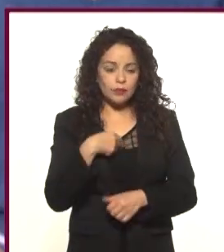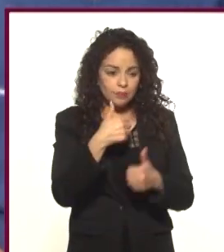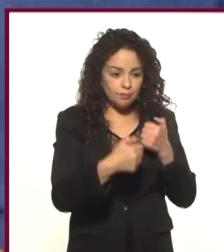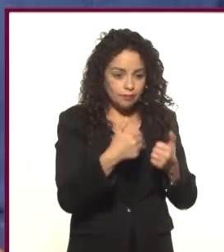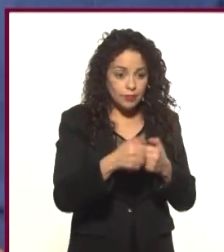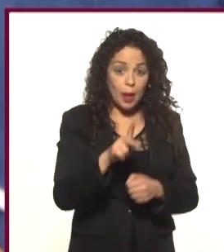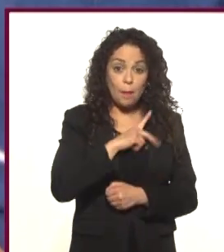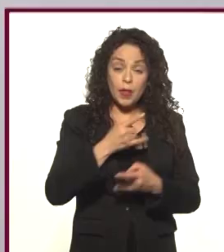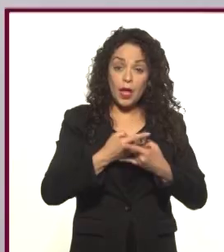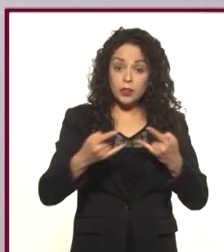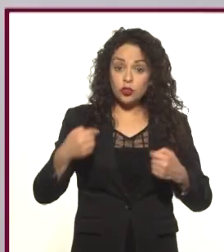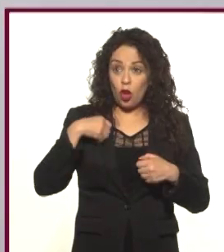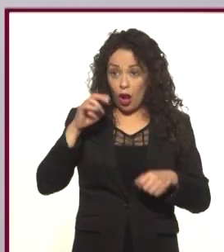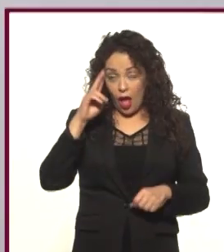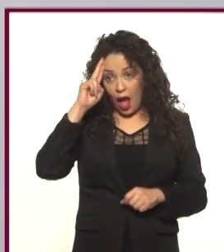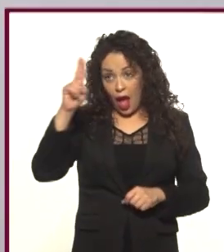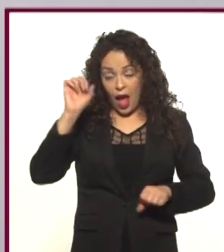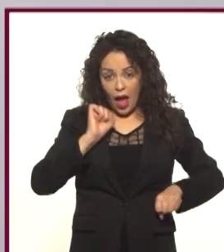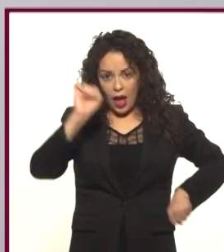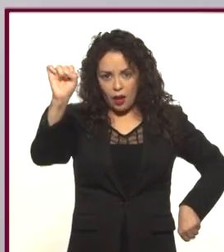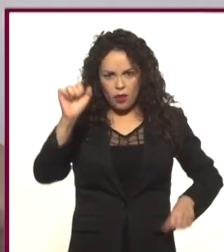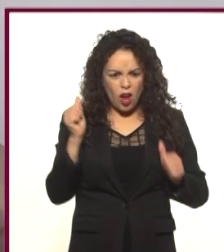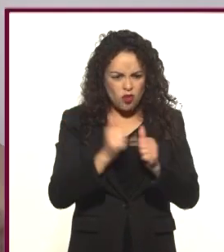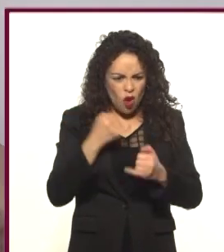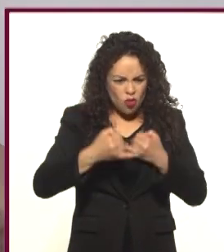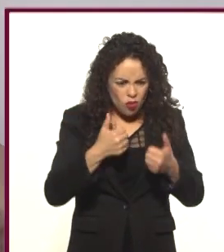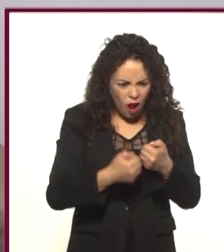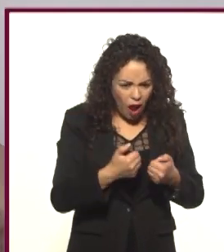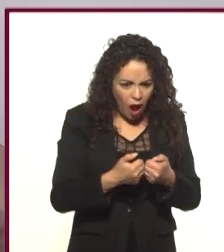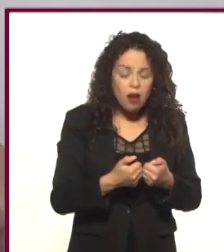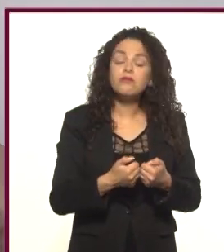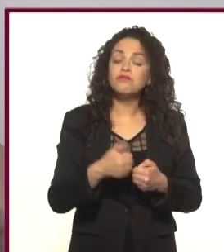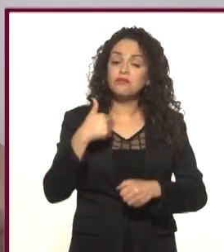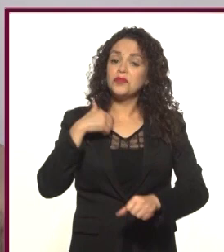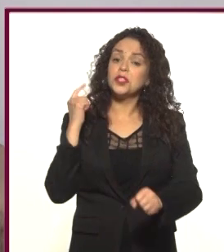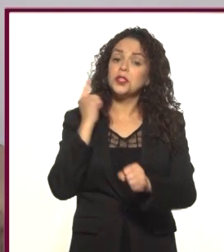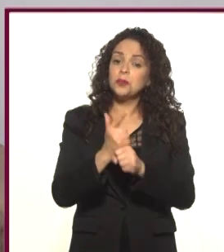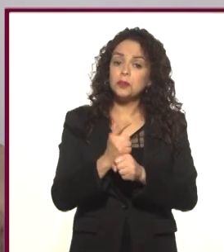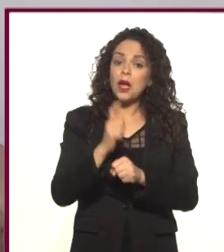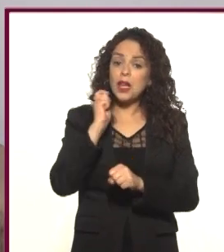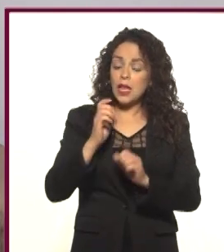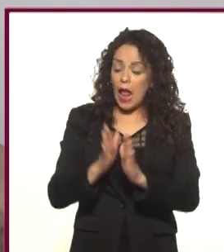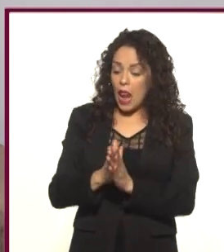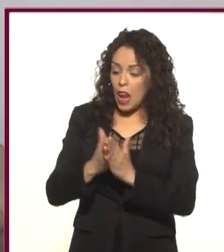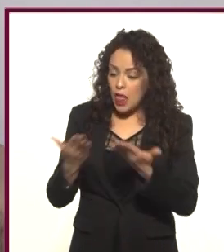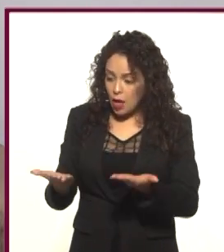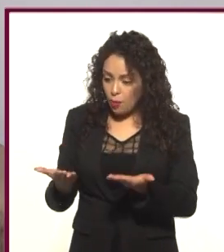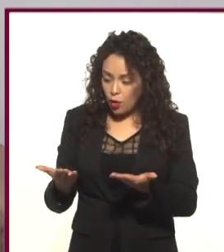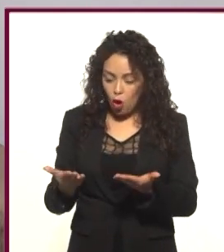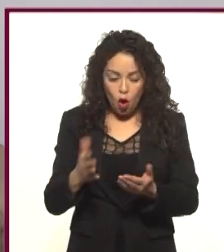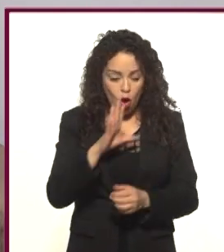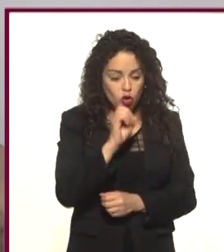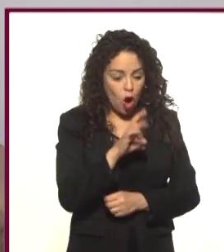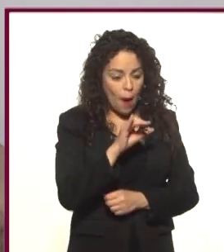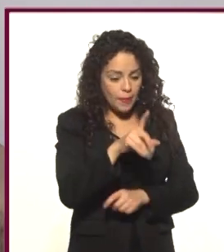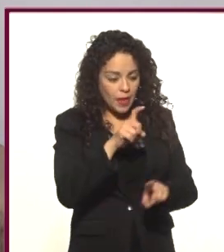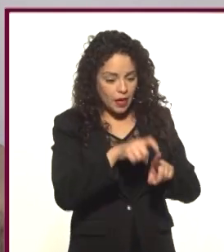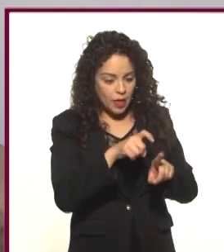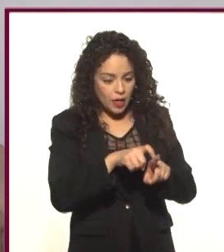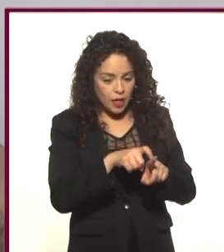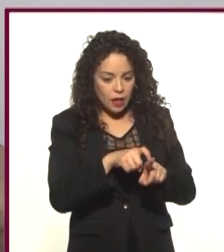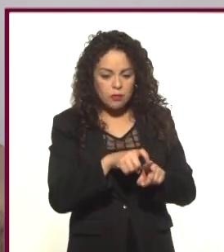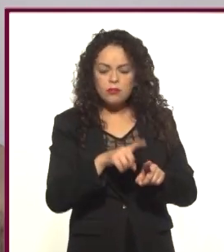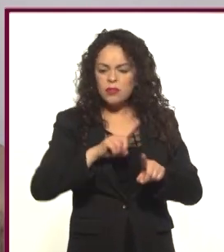mi propia historia. ¿Con un videojuego? Claro, me di cuenta que a pesar de que los libros, cómics y películas son lo primero